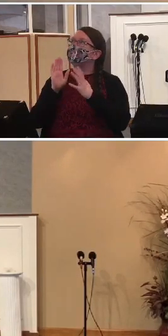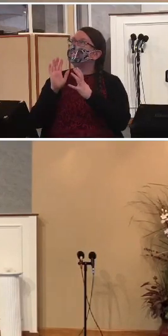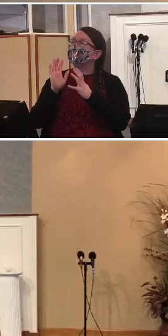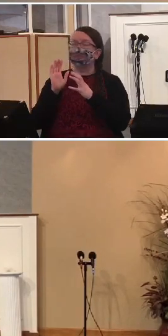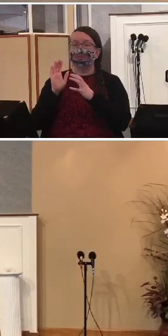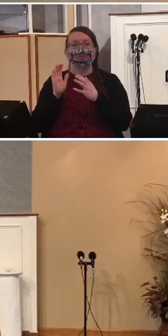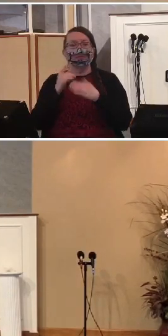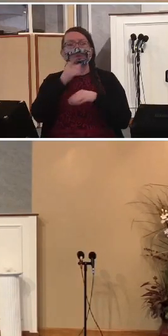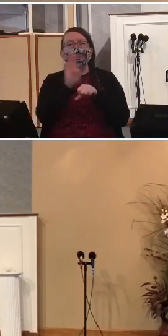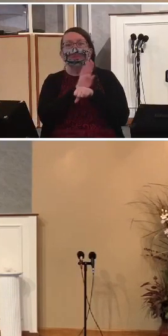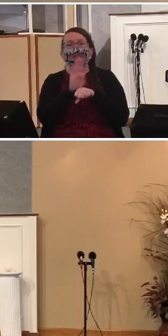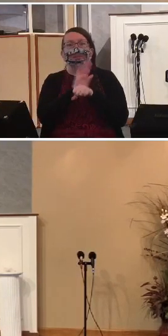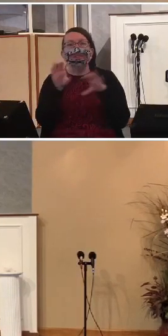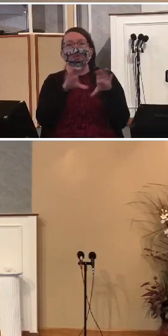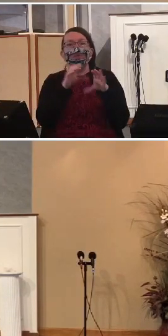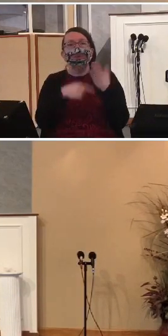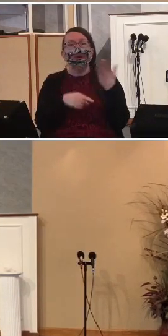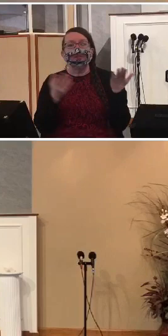estamos ocupados haciendo?